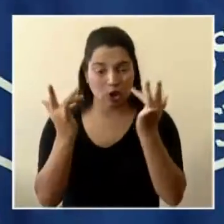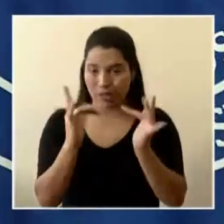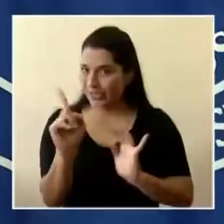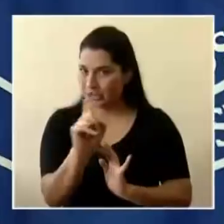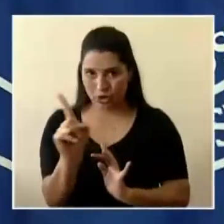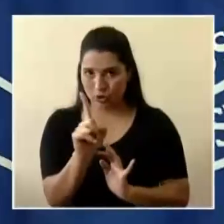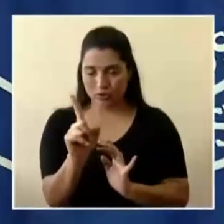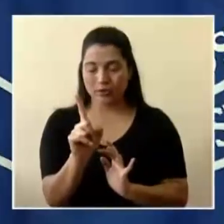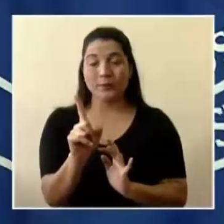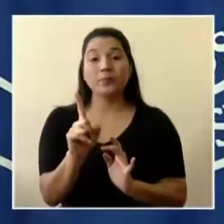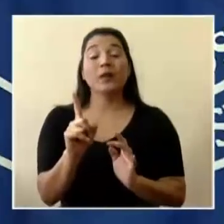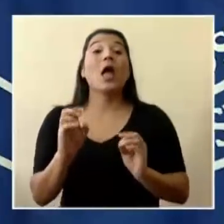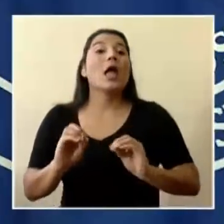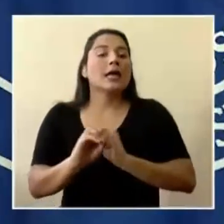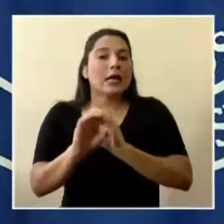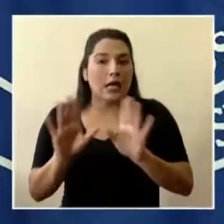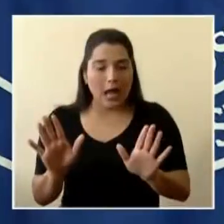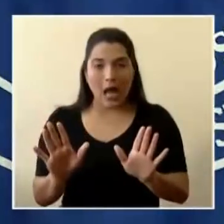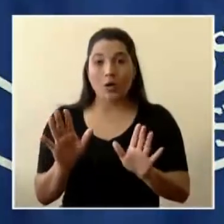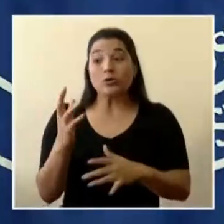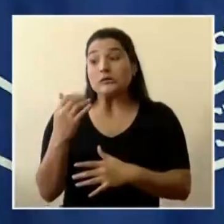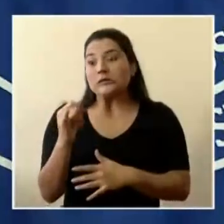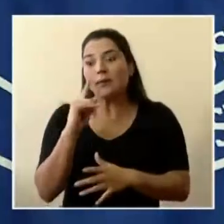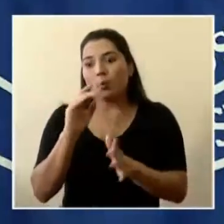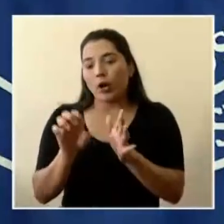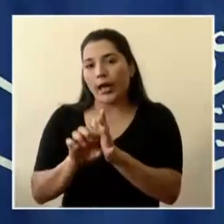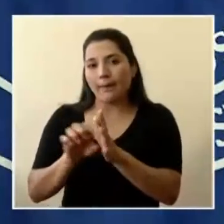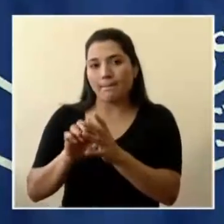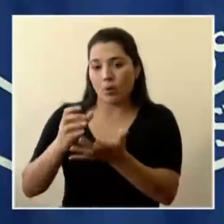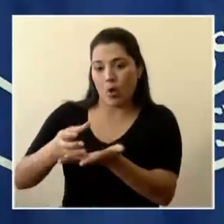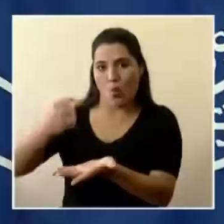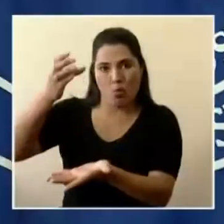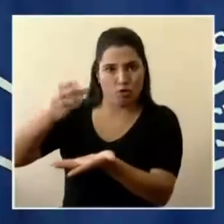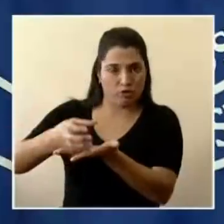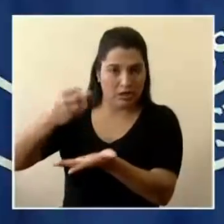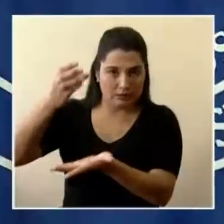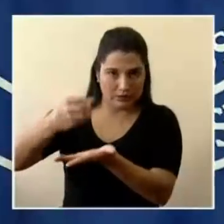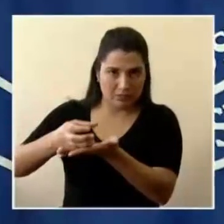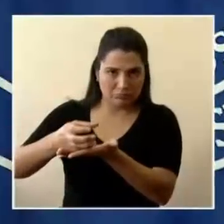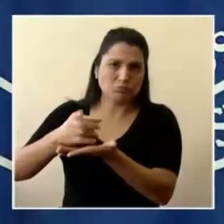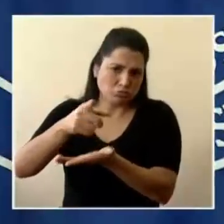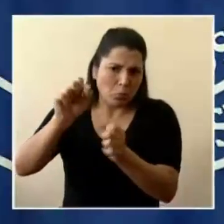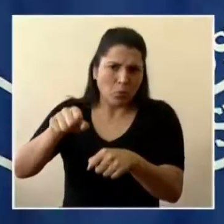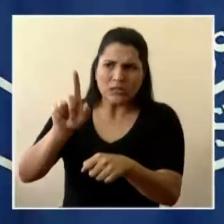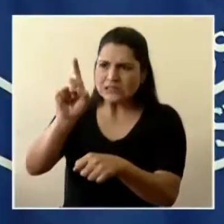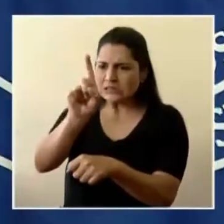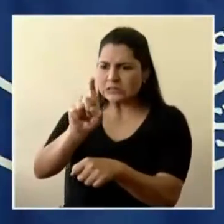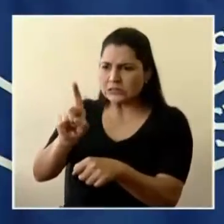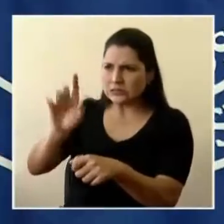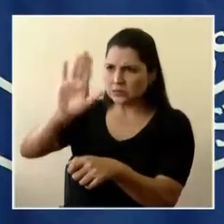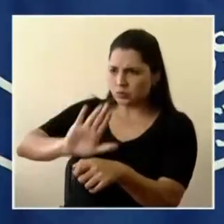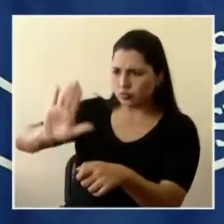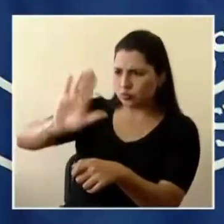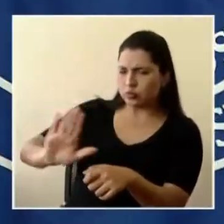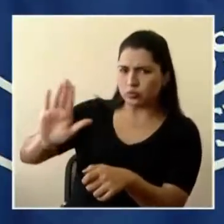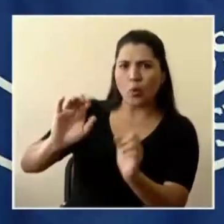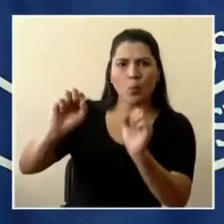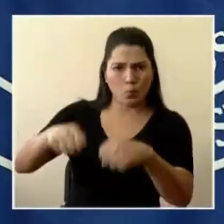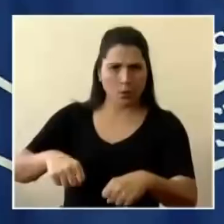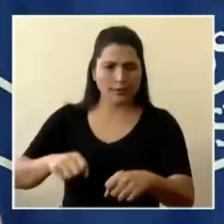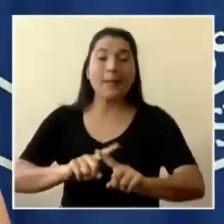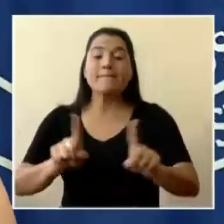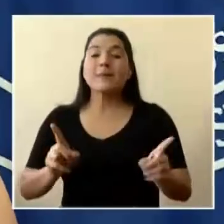que hay posibilidades, por ejemplo, de si es una botella, que se pueda también desinfectar la botella como tal, pero insisto,